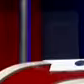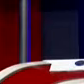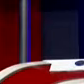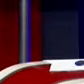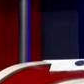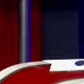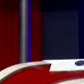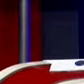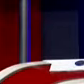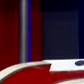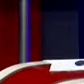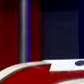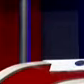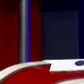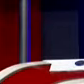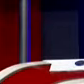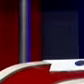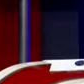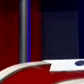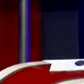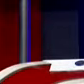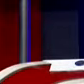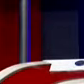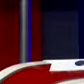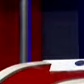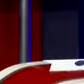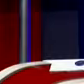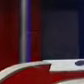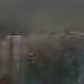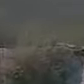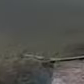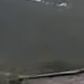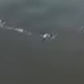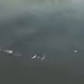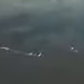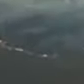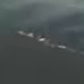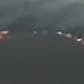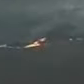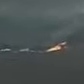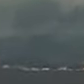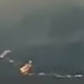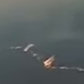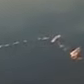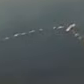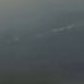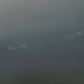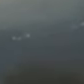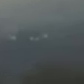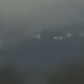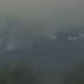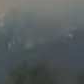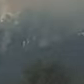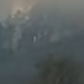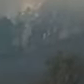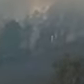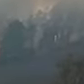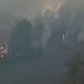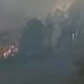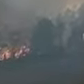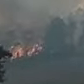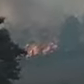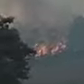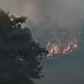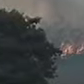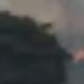Le mostramos imágenes también de incendios de magnitud que se registran en Cochabamba, específicamente en el municipio de Pocoma. En el cono sur